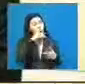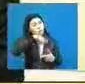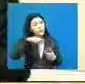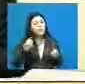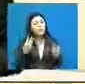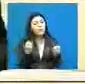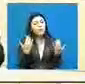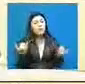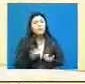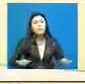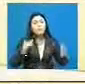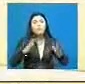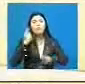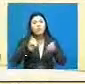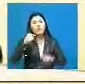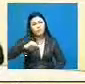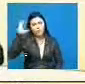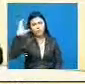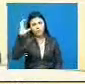la realidad de la economía colombiana.